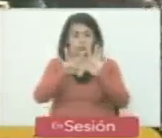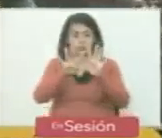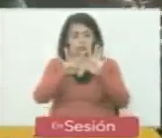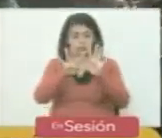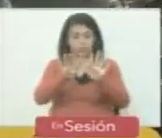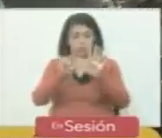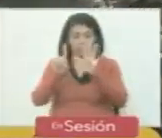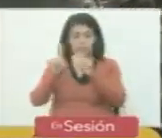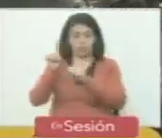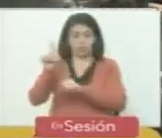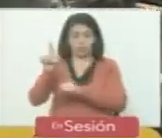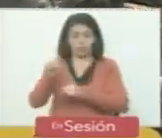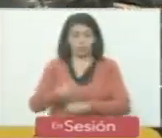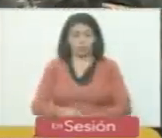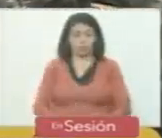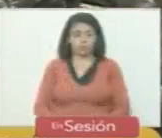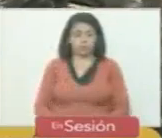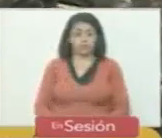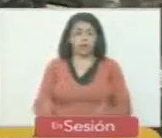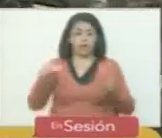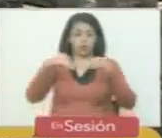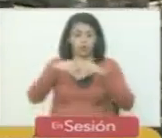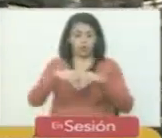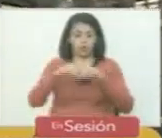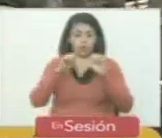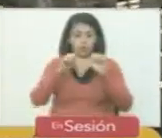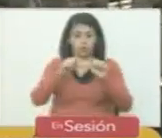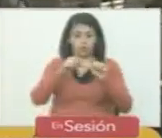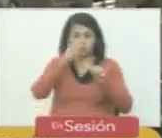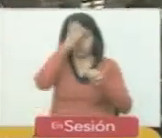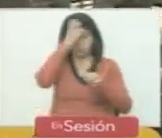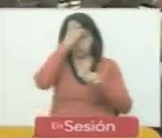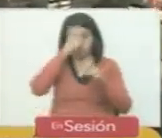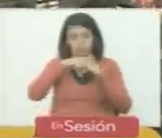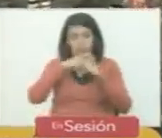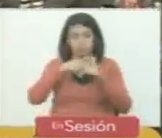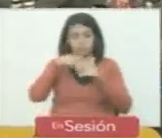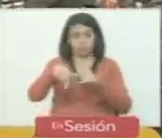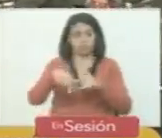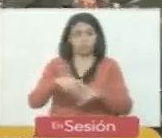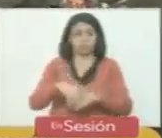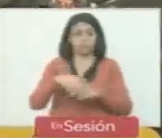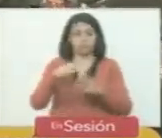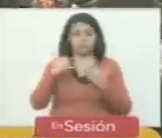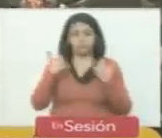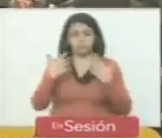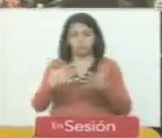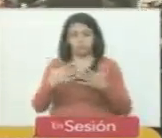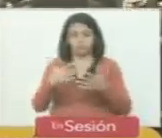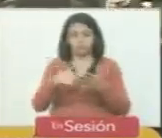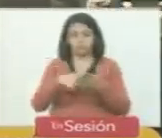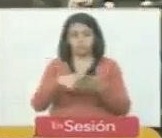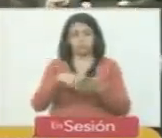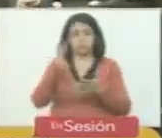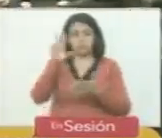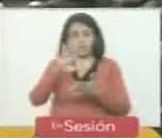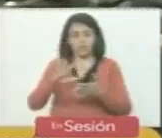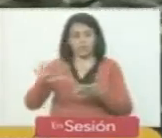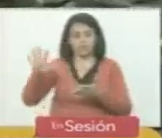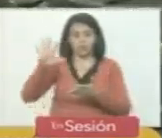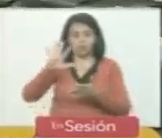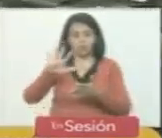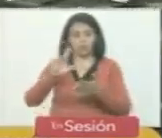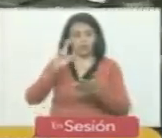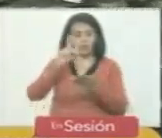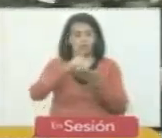1961, Pacto de Punto Fijo, decadencia de la Venezuela para